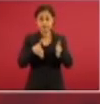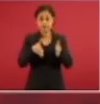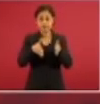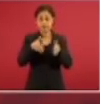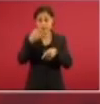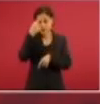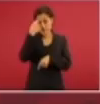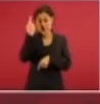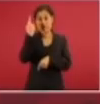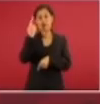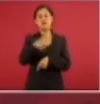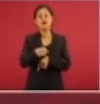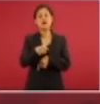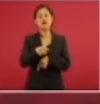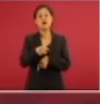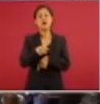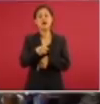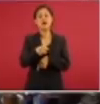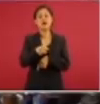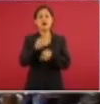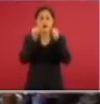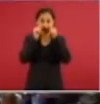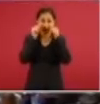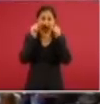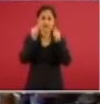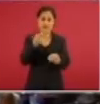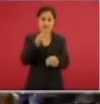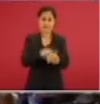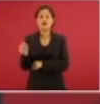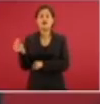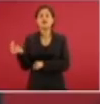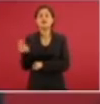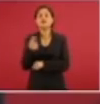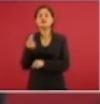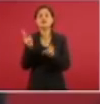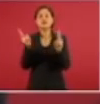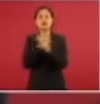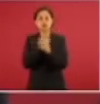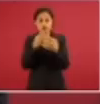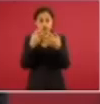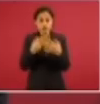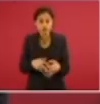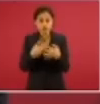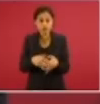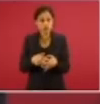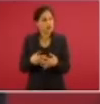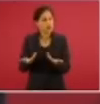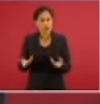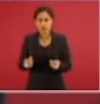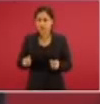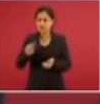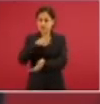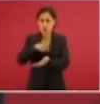las acciones relacionadas con el coronavirus. Por ejemplo, la reunión de hoy, consiguen, como se consiguieron en